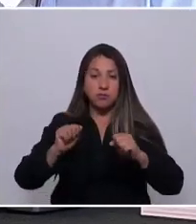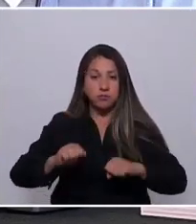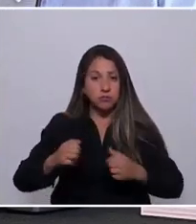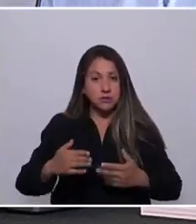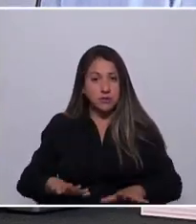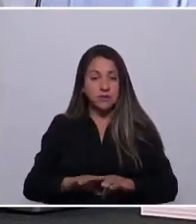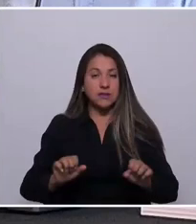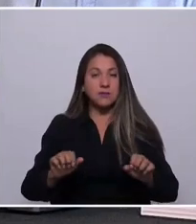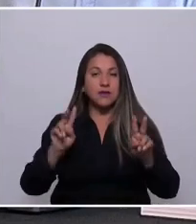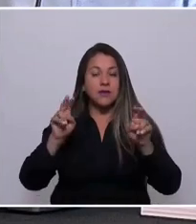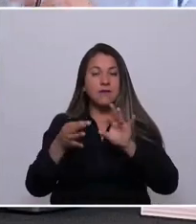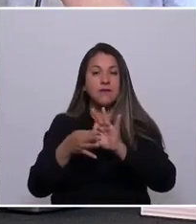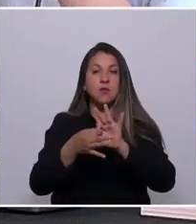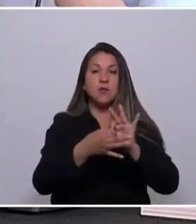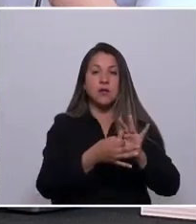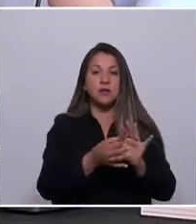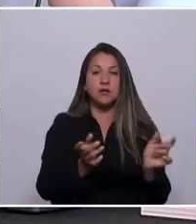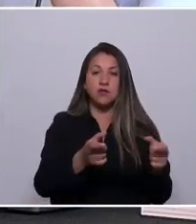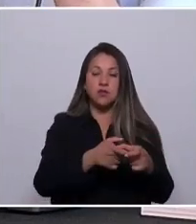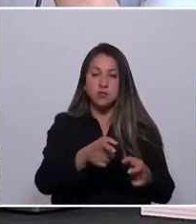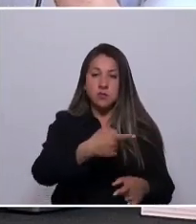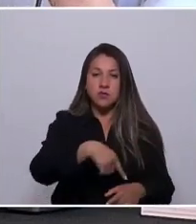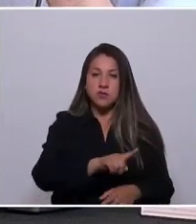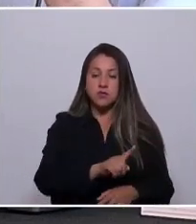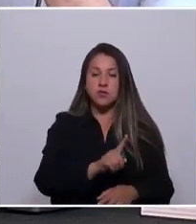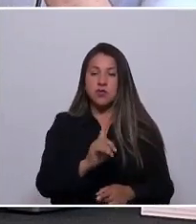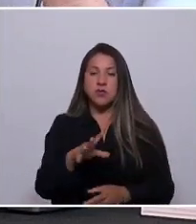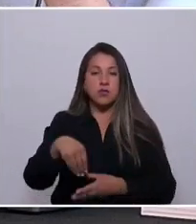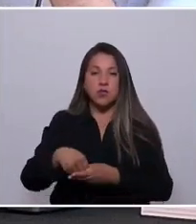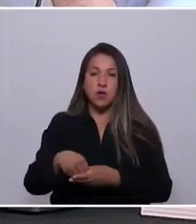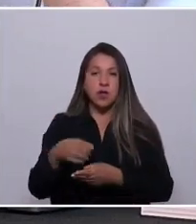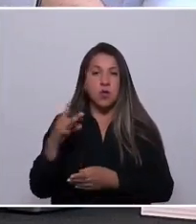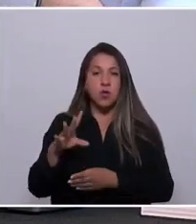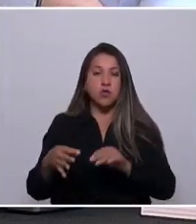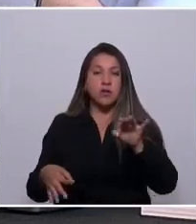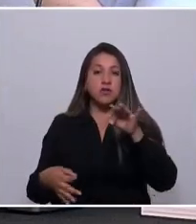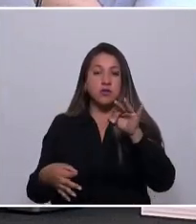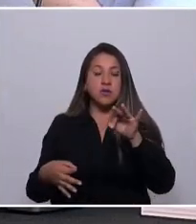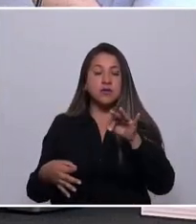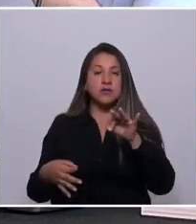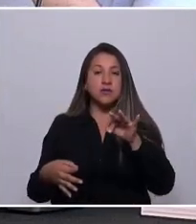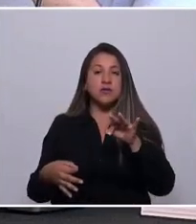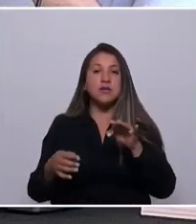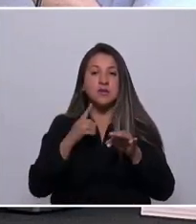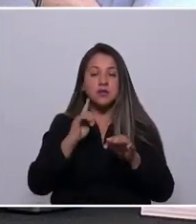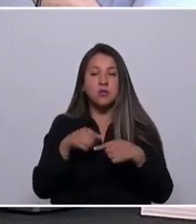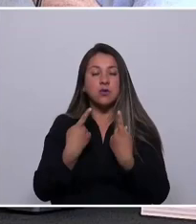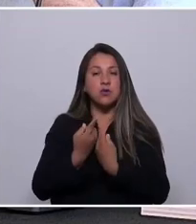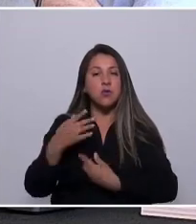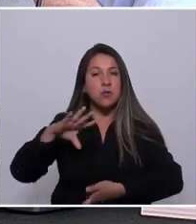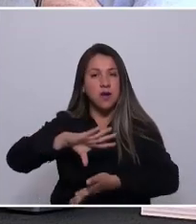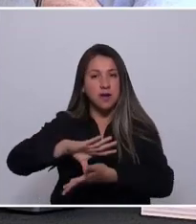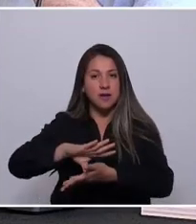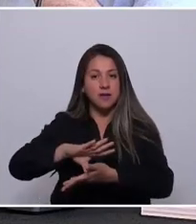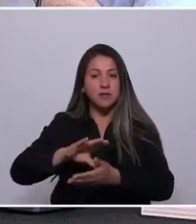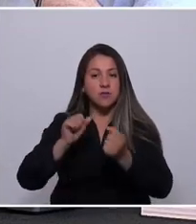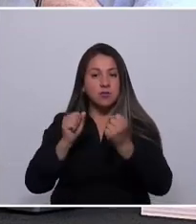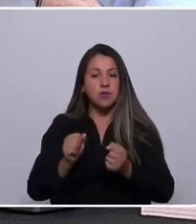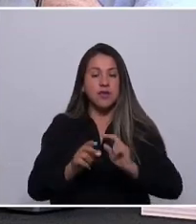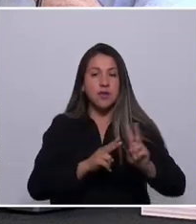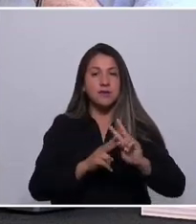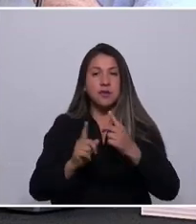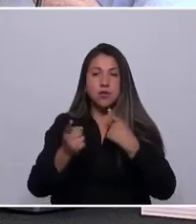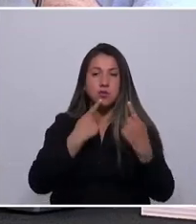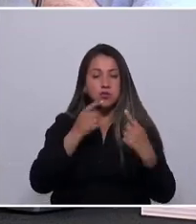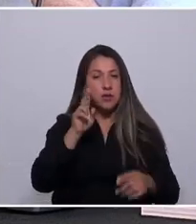carácter de vinculante para la Comisión, no consideran el único instrumento que en la práctica en nuestro país ha podido realizar consultas